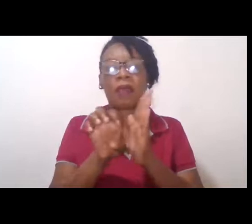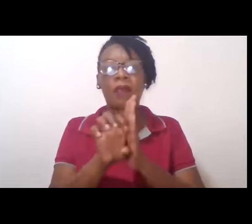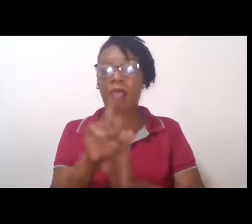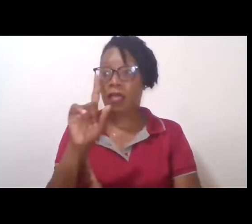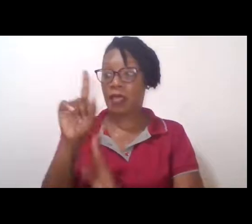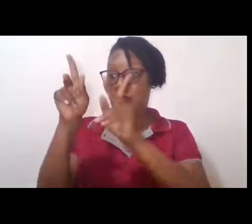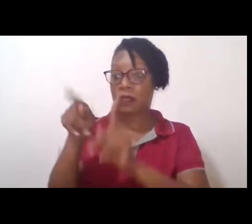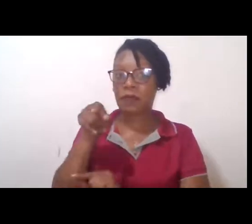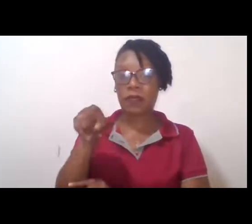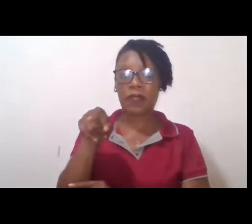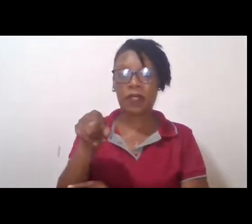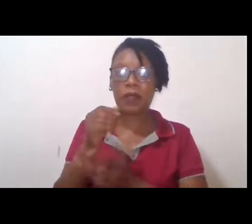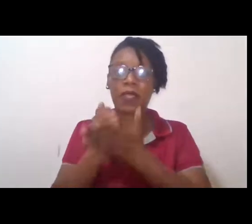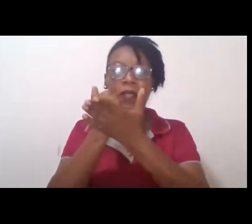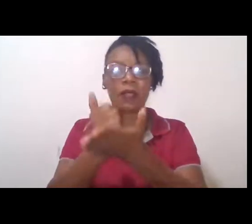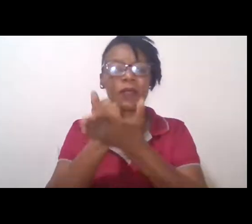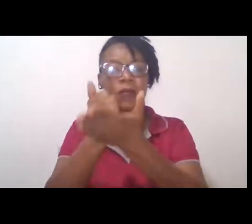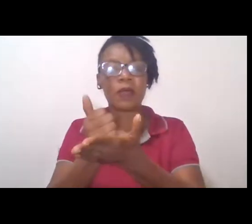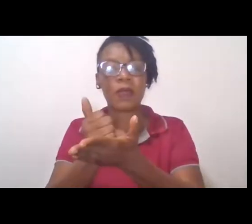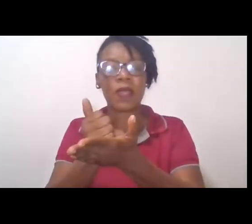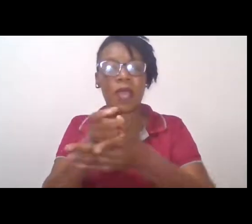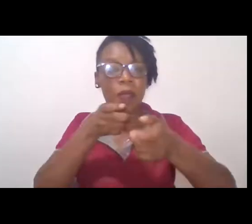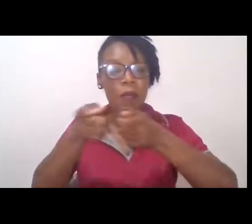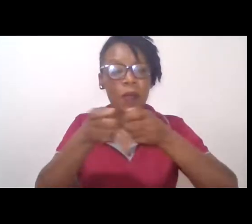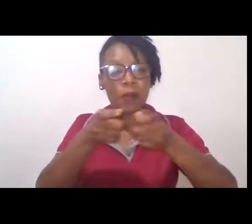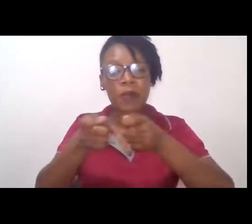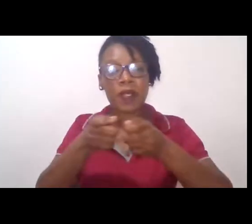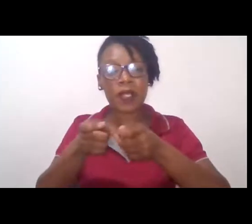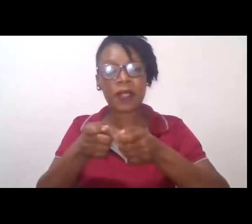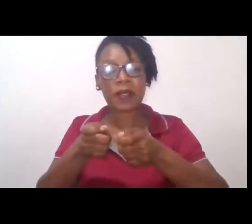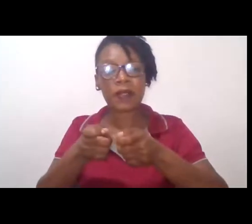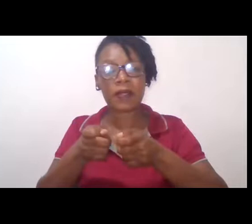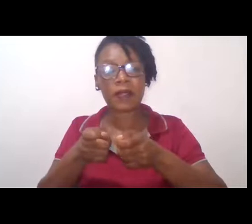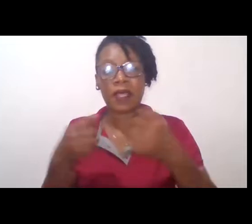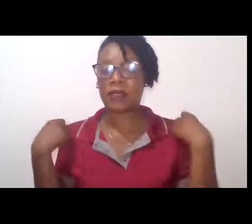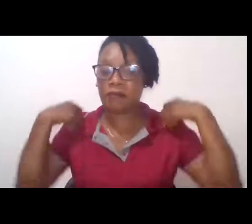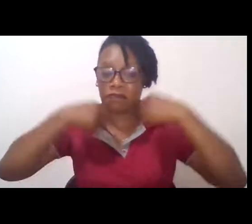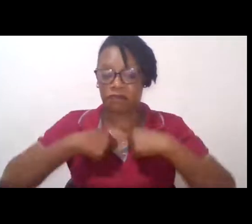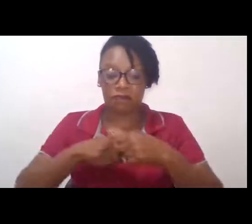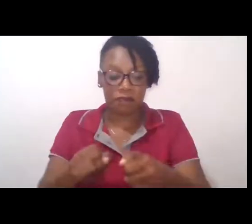persona, lo que lo ayuda a controlar sus crisis a él es